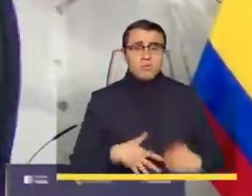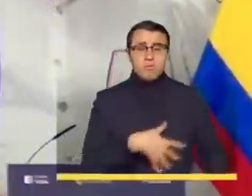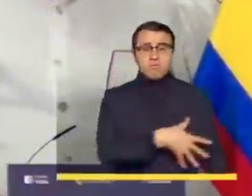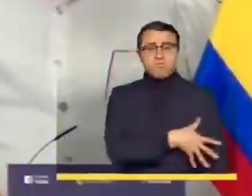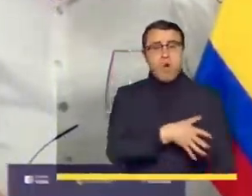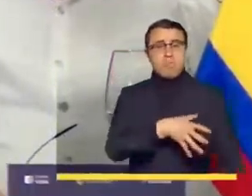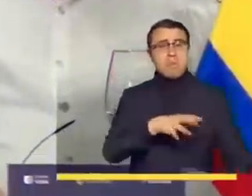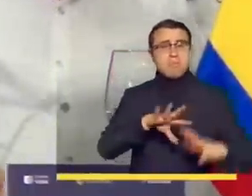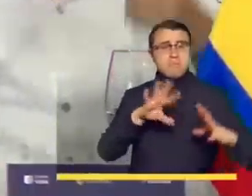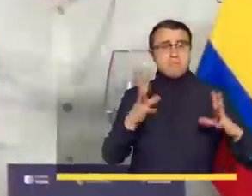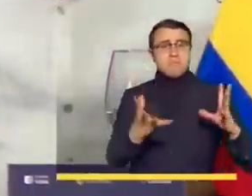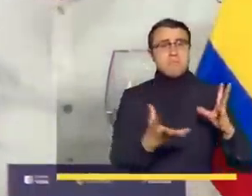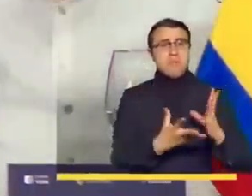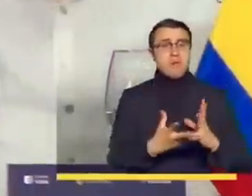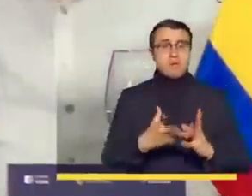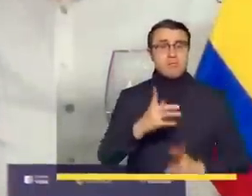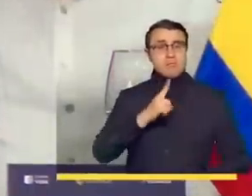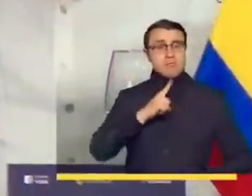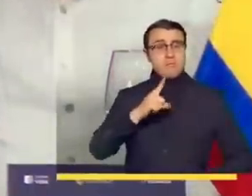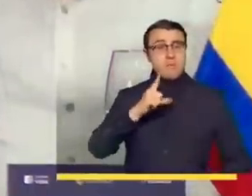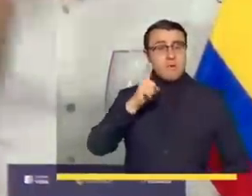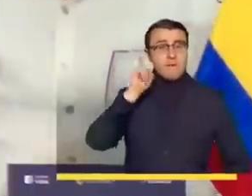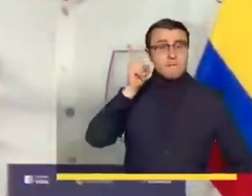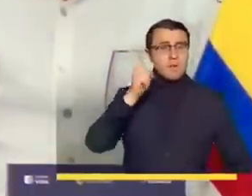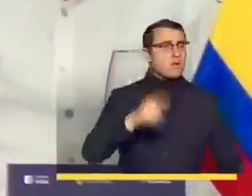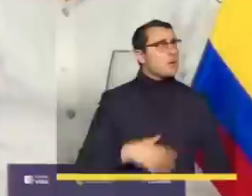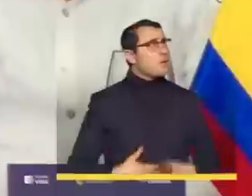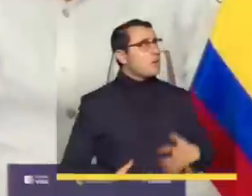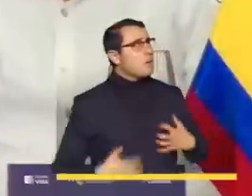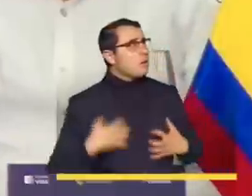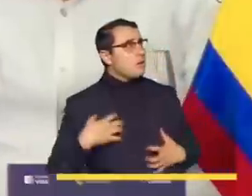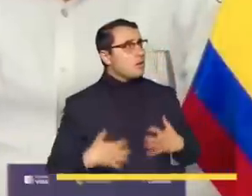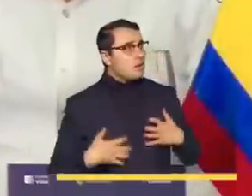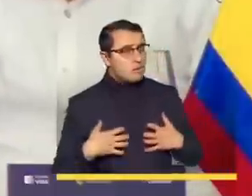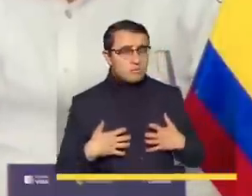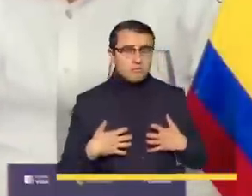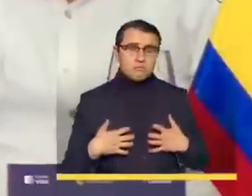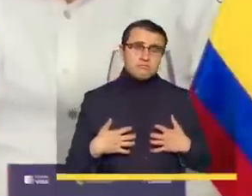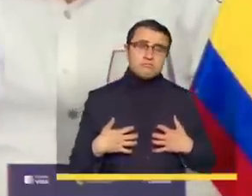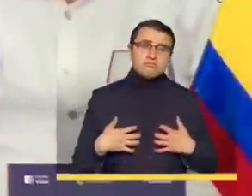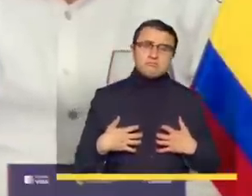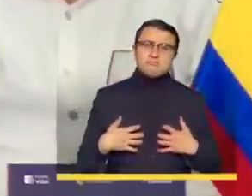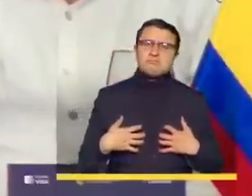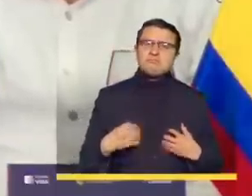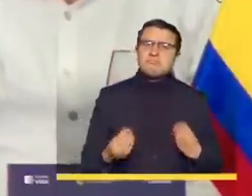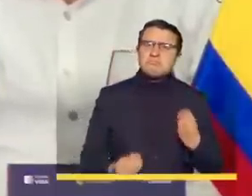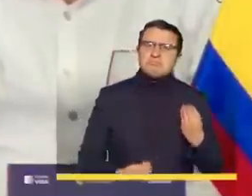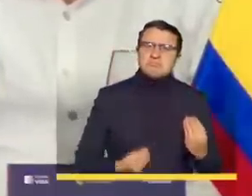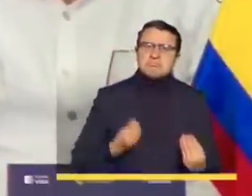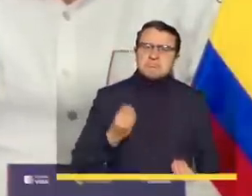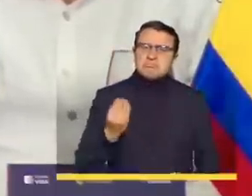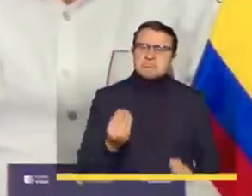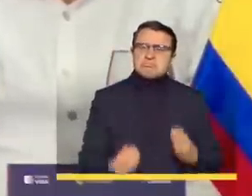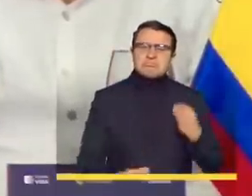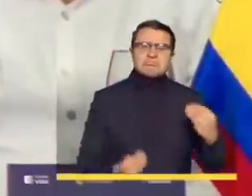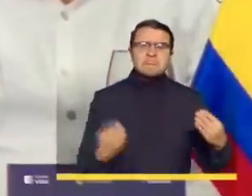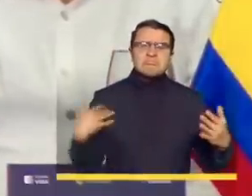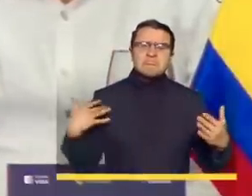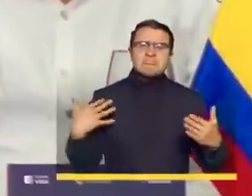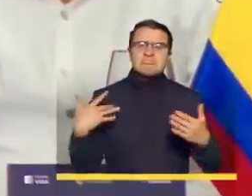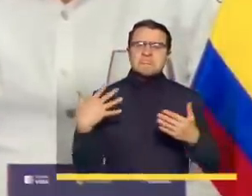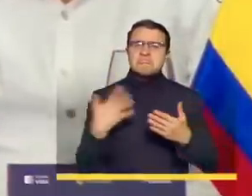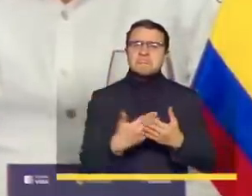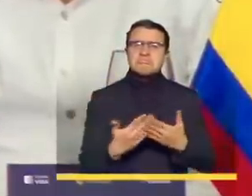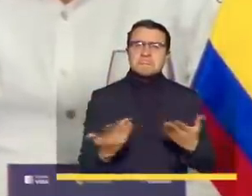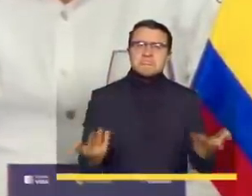de nuestras capas dirigentes de la política, que entonces lo único que hemos hecho es,